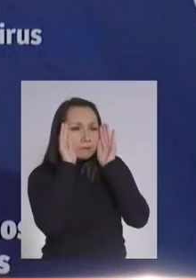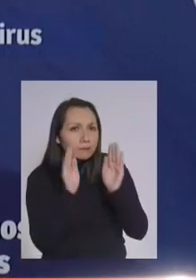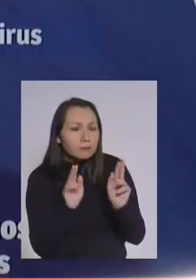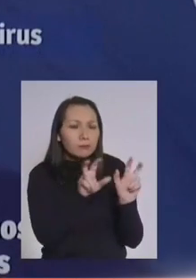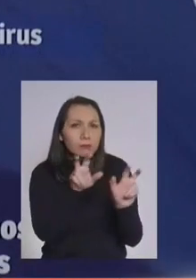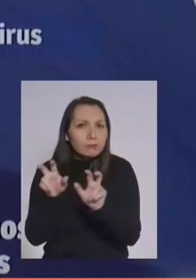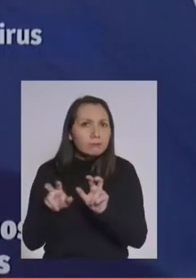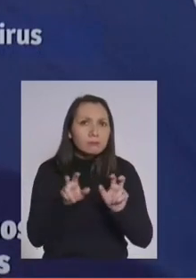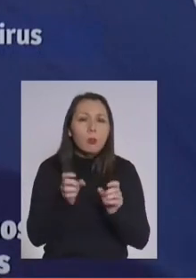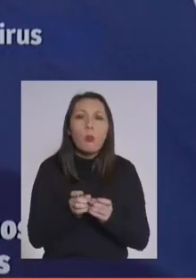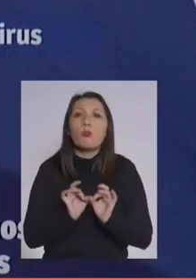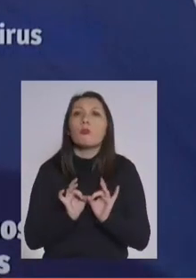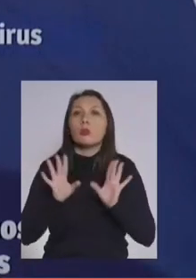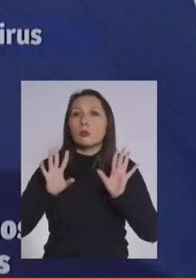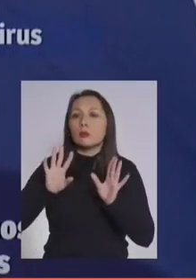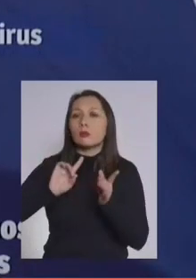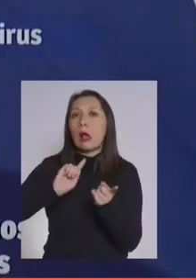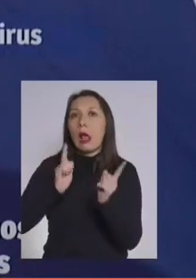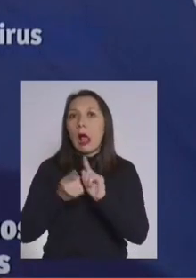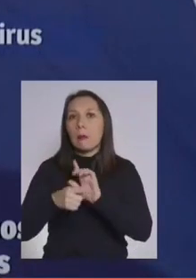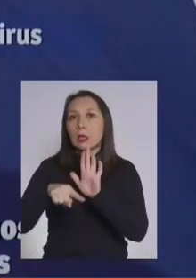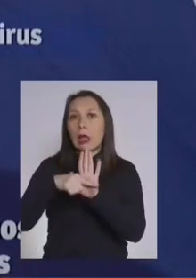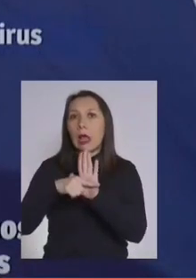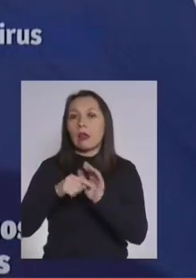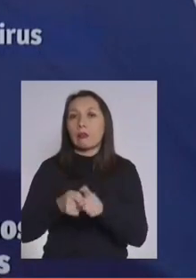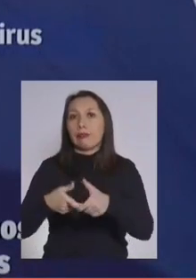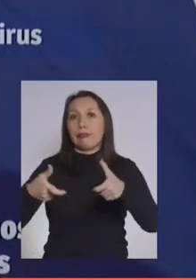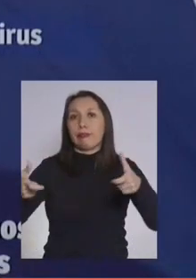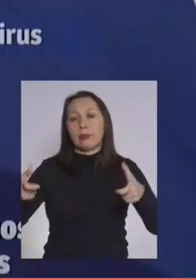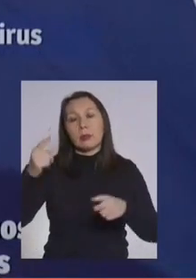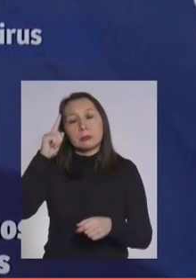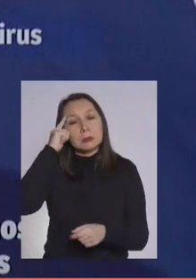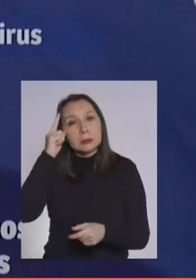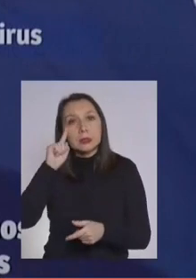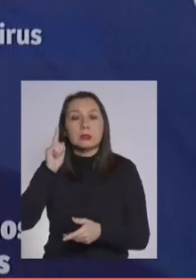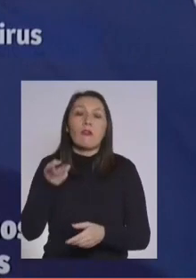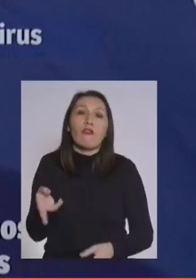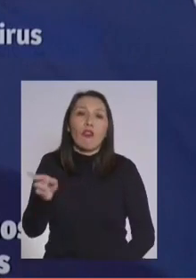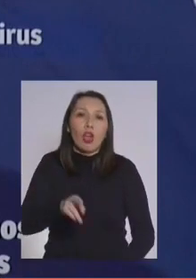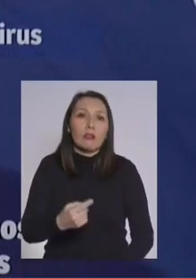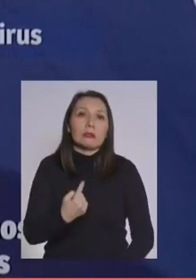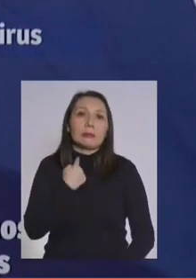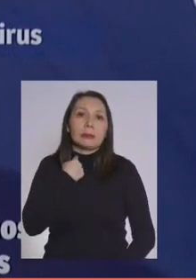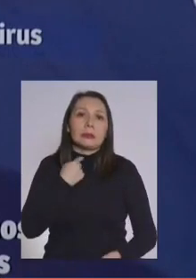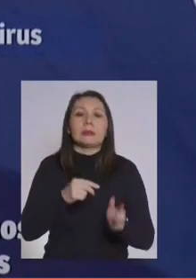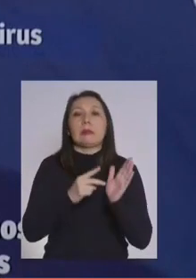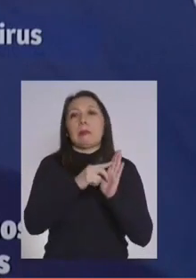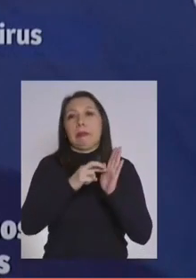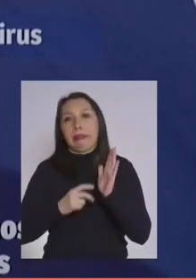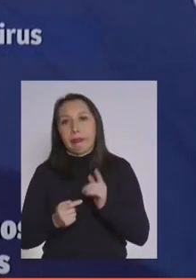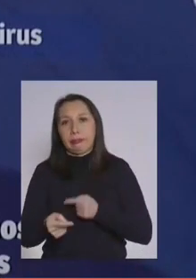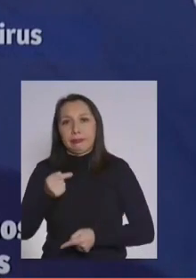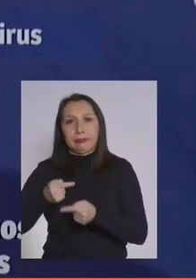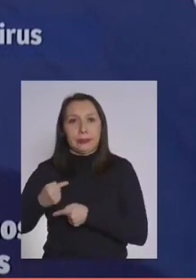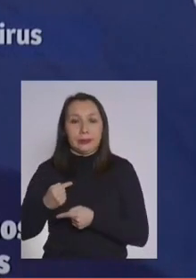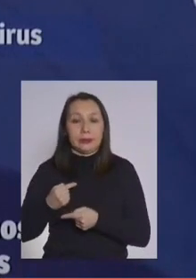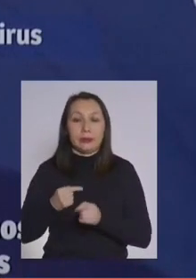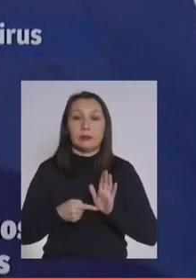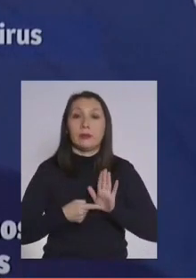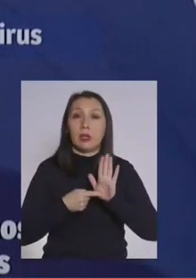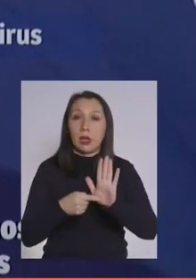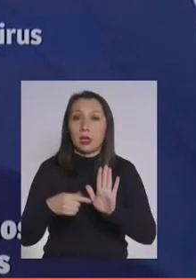ante cualquier cambio negativo que nos va a obligar a volver atrás quiero destacar